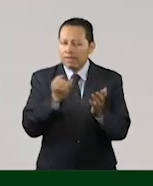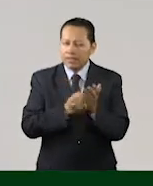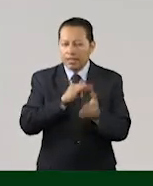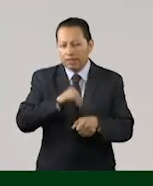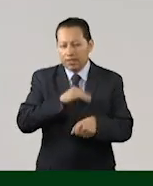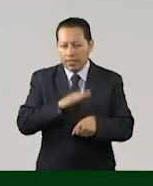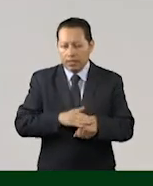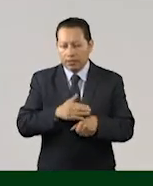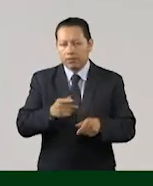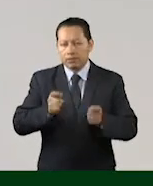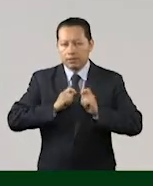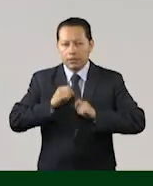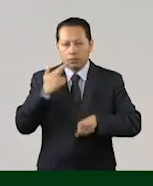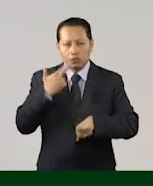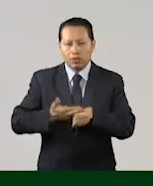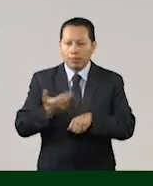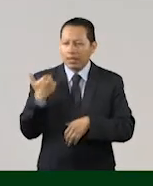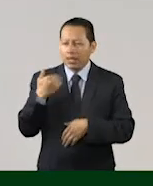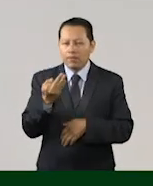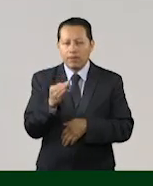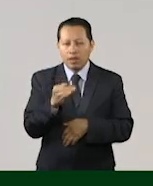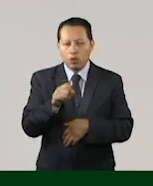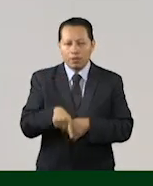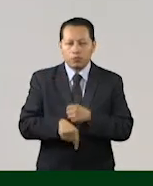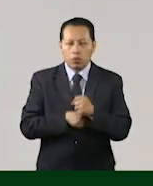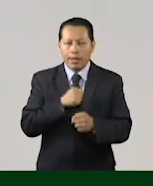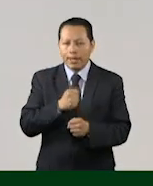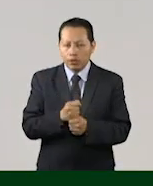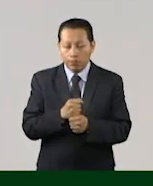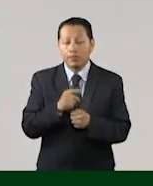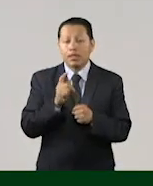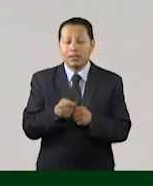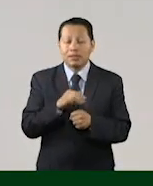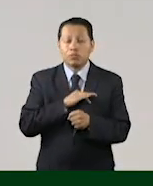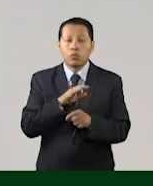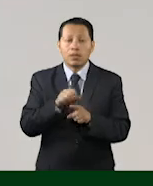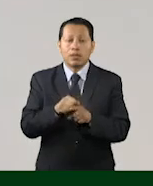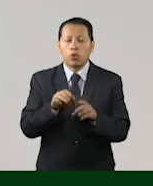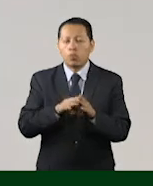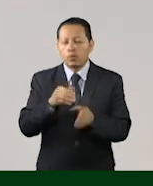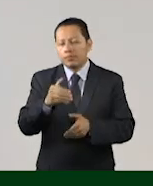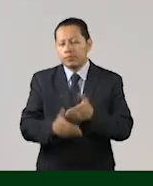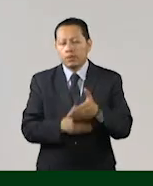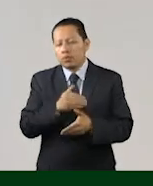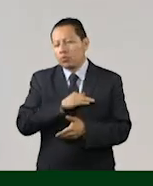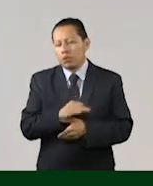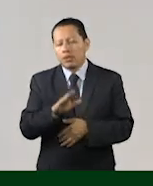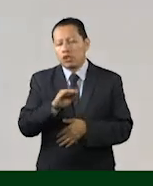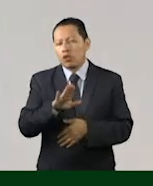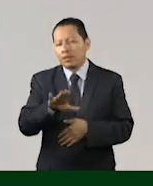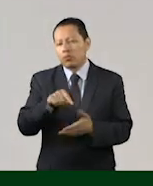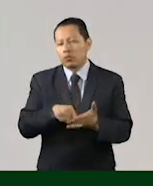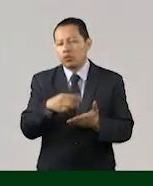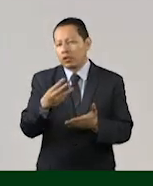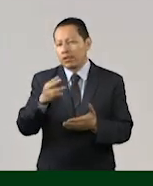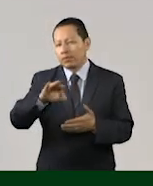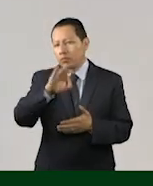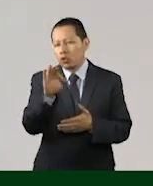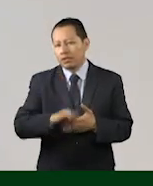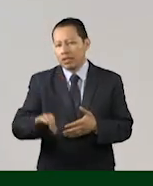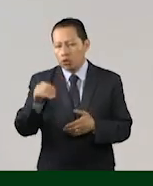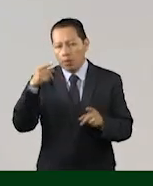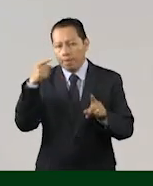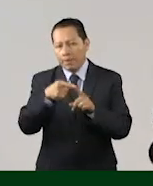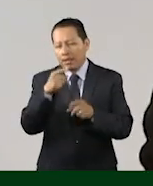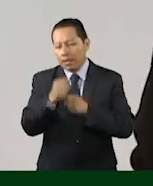está a mi cargo desde el pasado febrero del presente año, se han logrado el avance recaudatorio del 95.3% de la